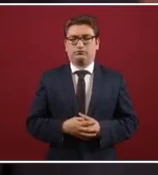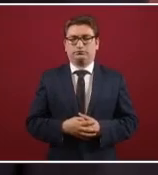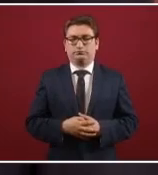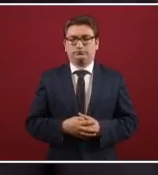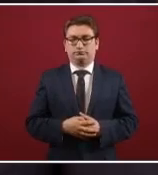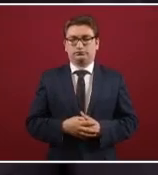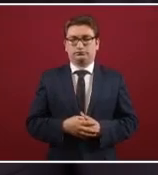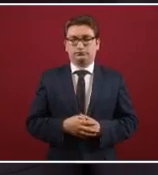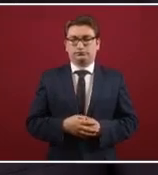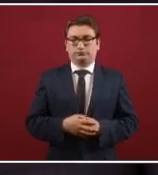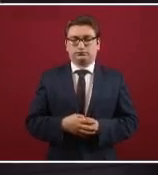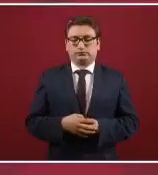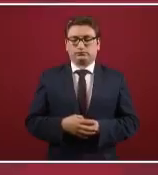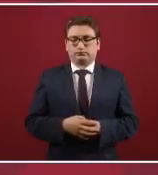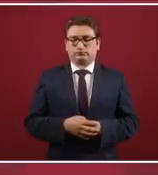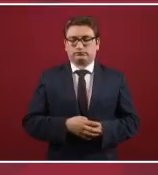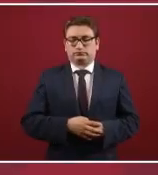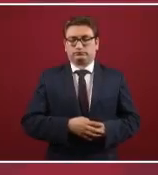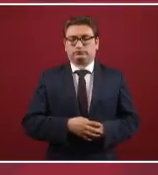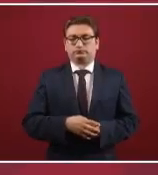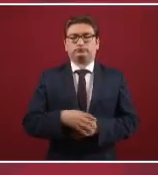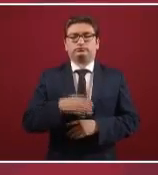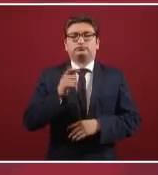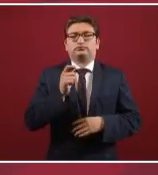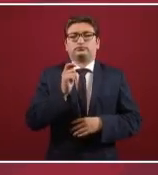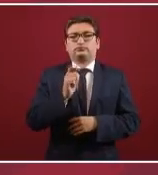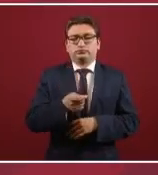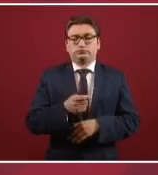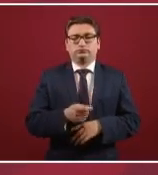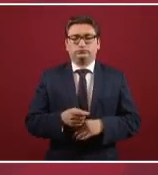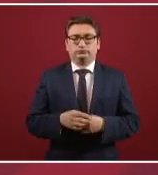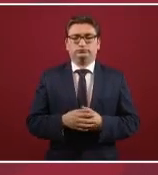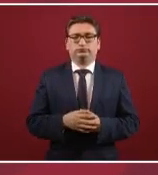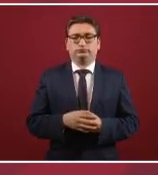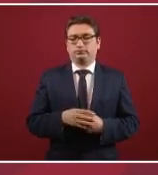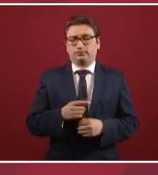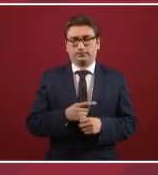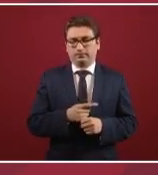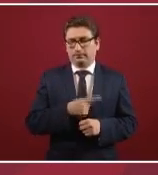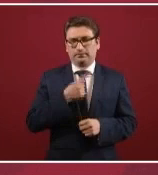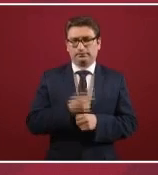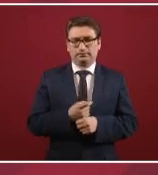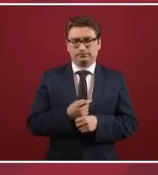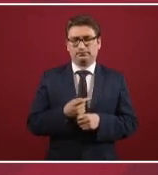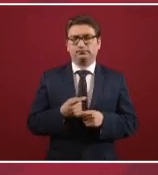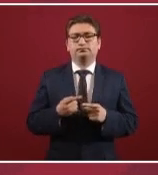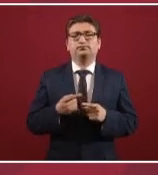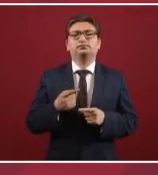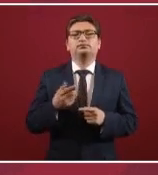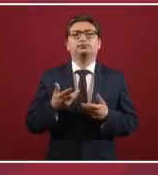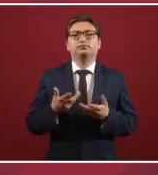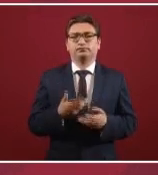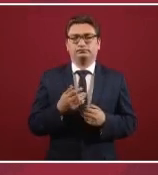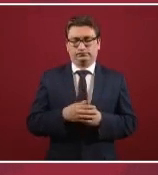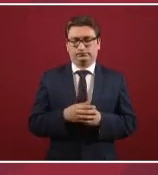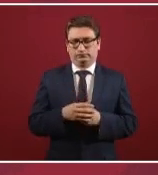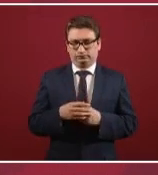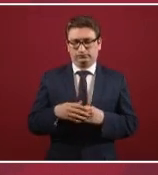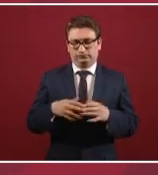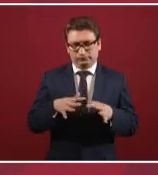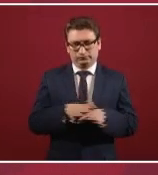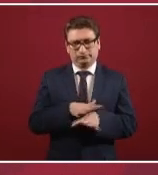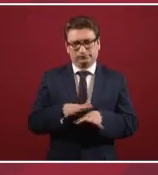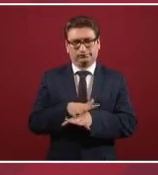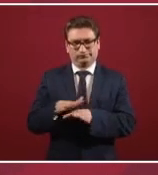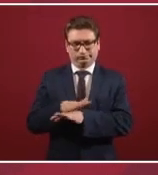es decir primero que haya una renovación